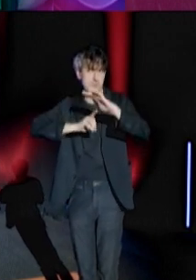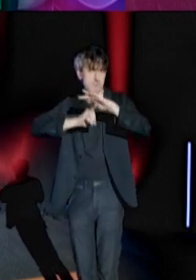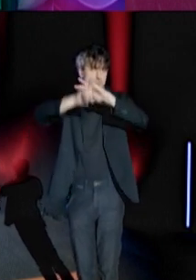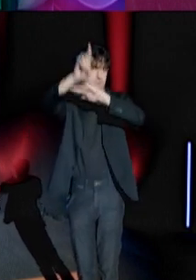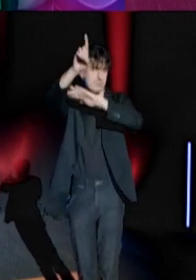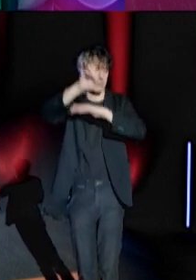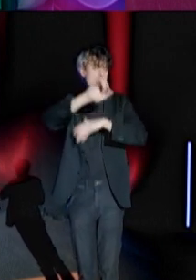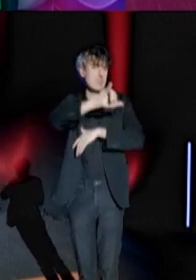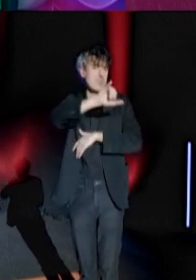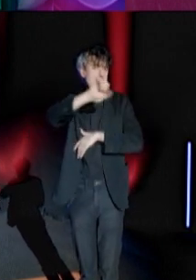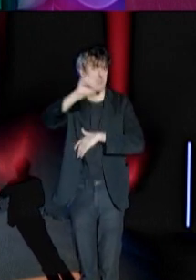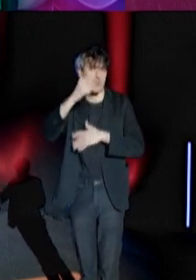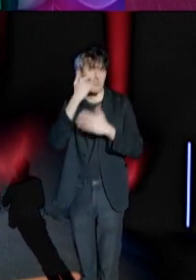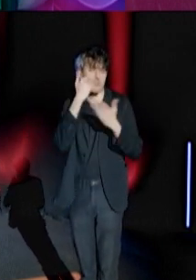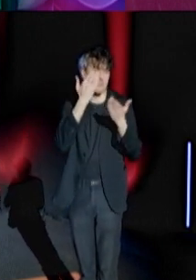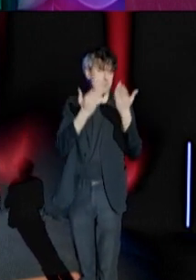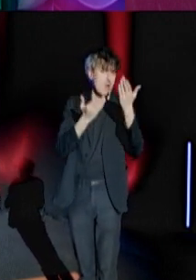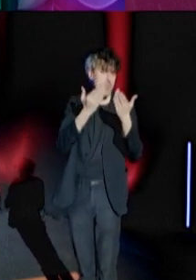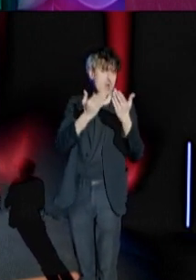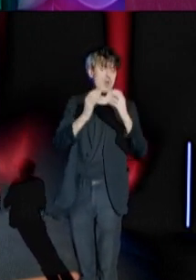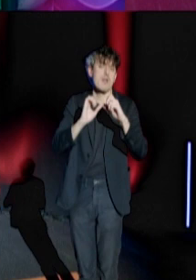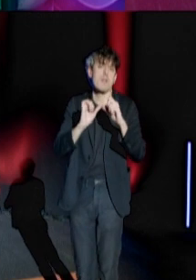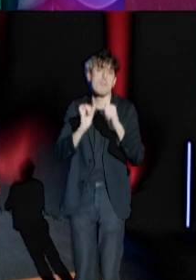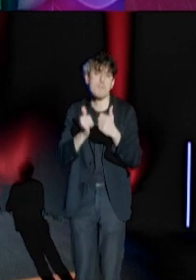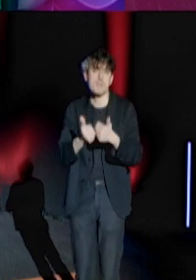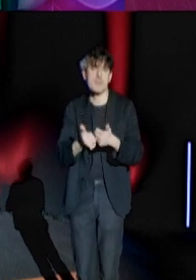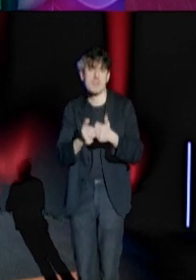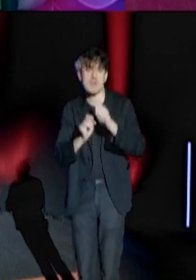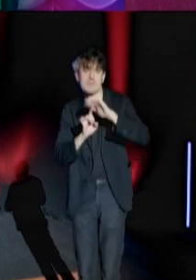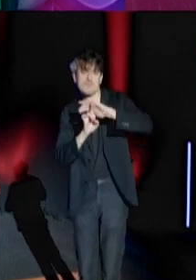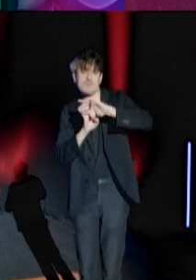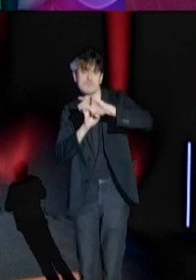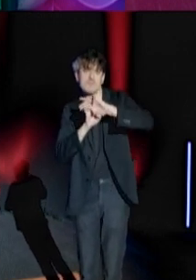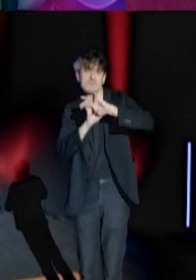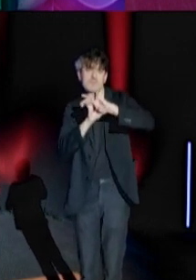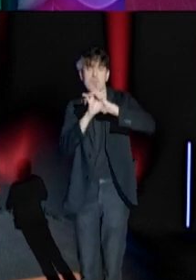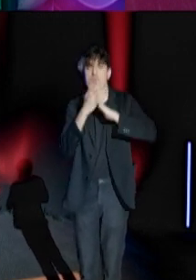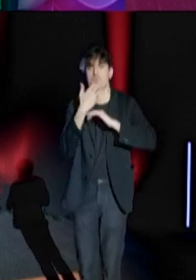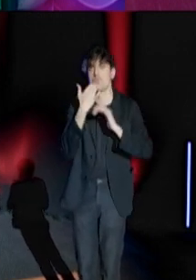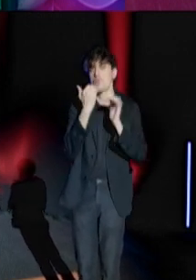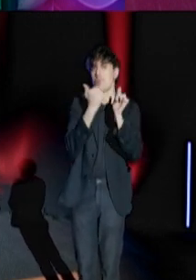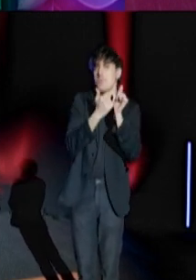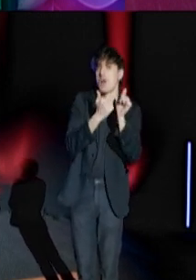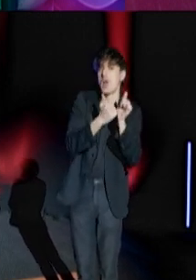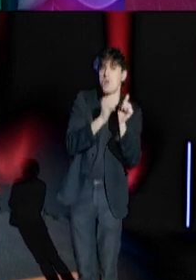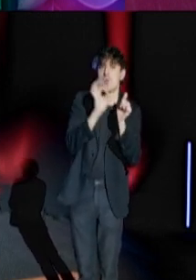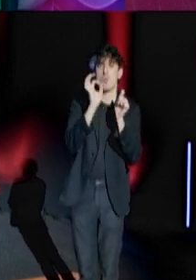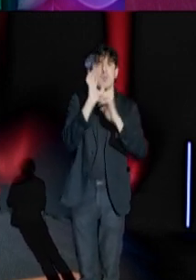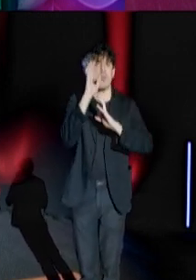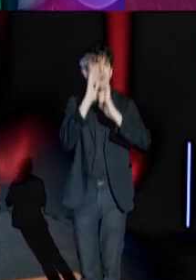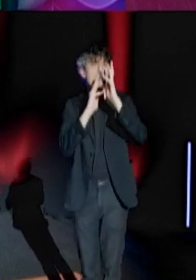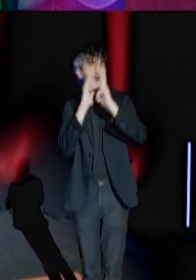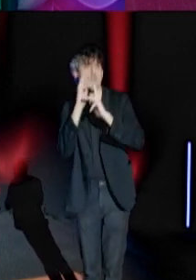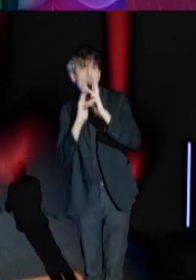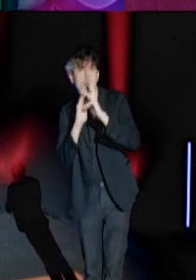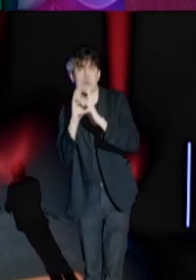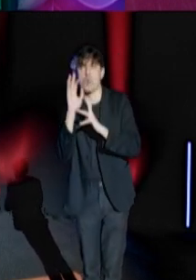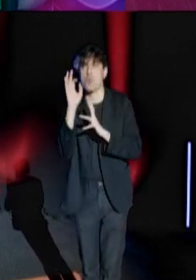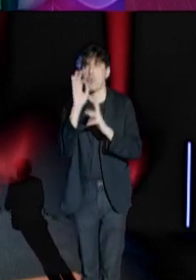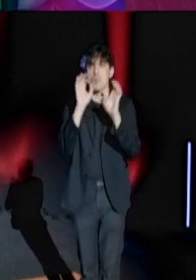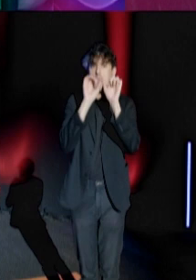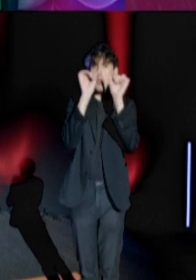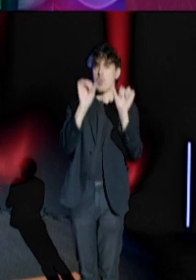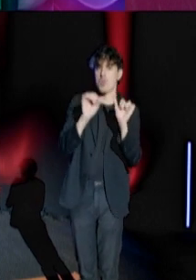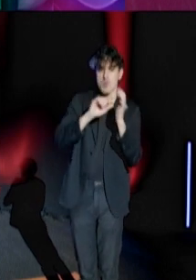artificial empezamos a desarrollar nuestros primeros pinitos de copilot o de algoritmos empezamos a manejar modelos de